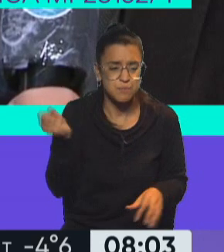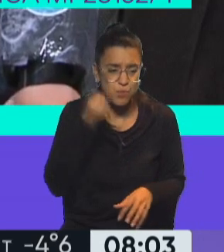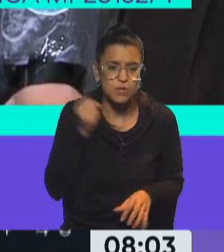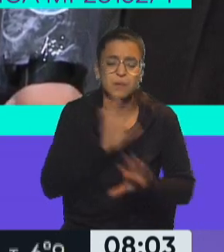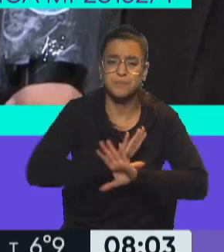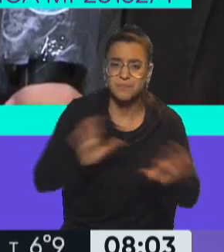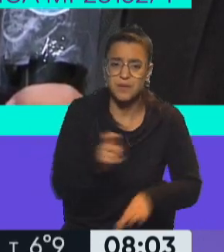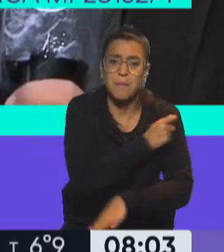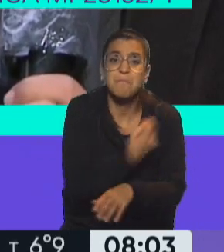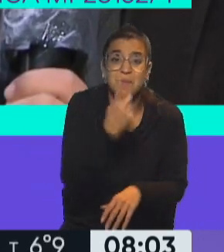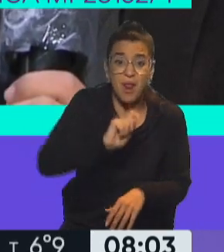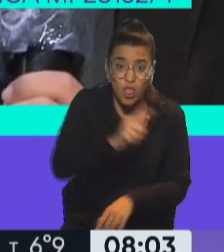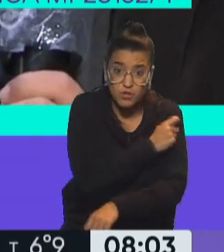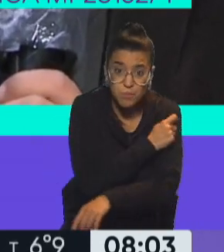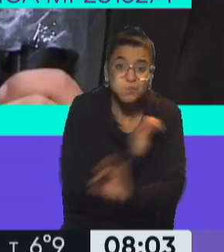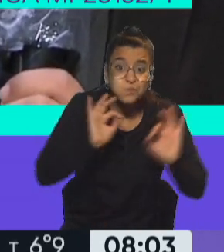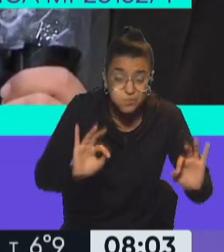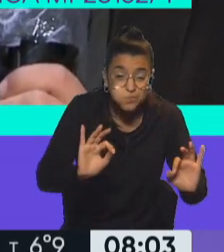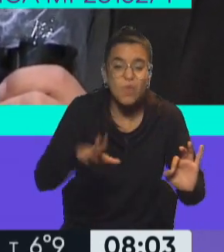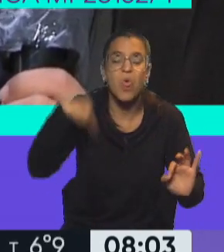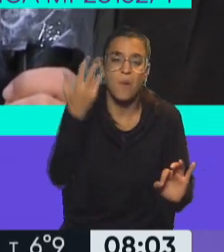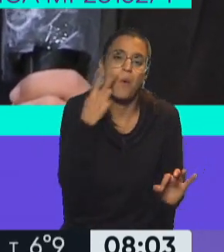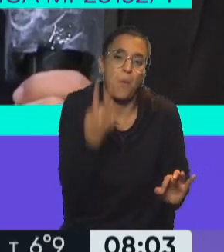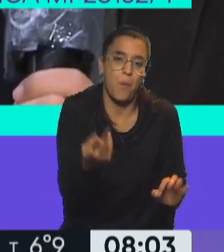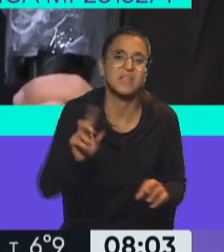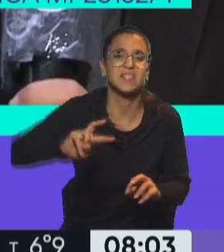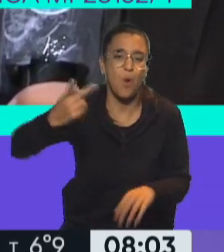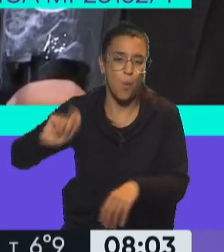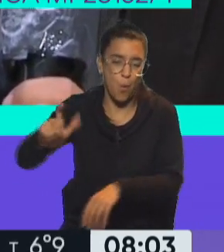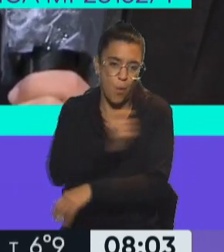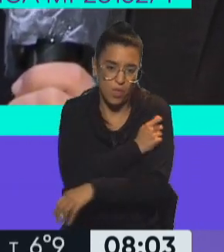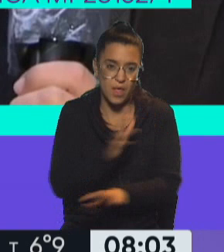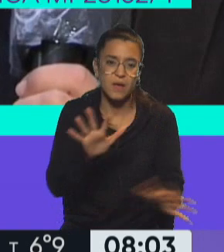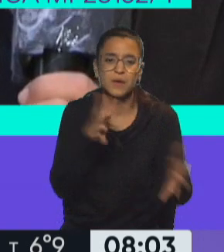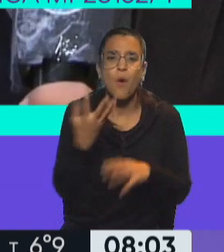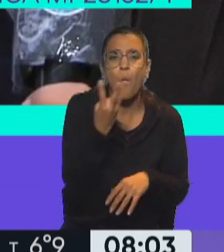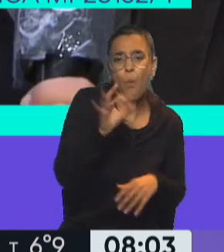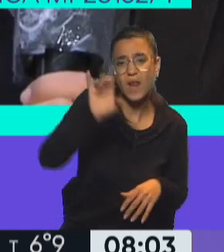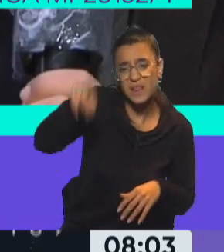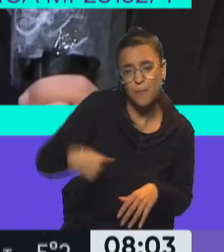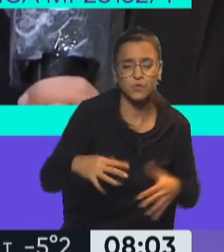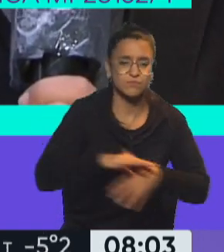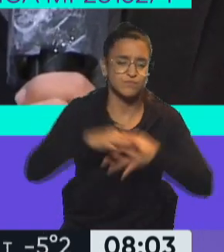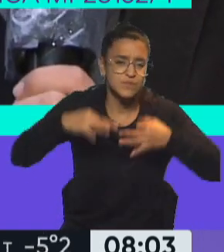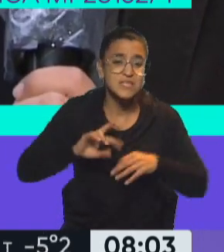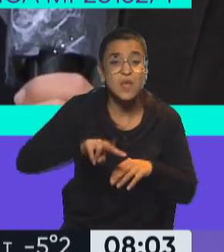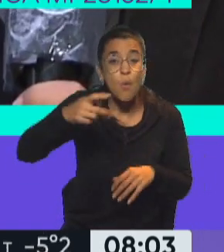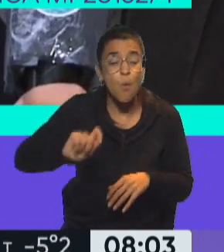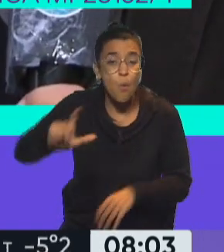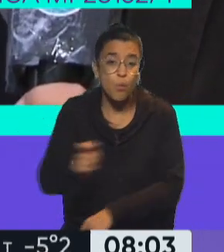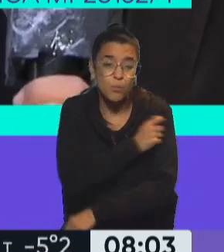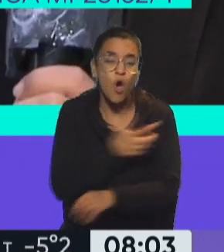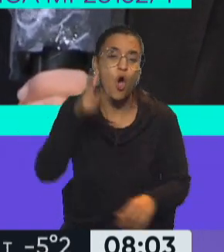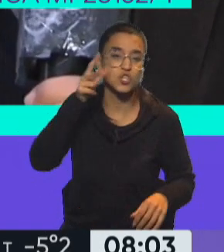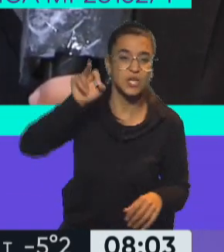Terminar de vacunar con la primera dosis, con lo que la efectividad de las vacunas más o menos es del 40%, con una segunda dosis del